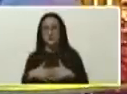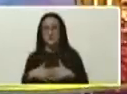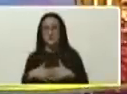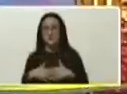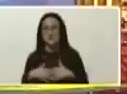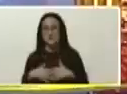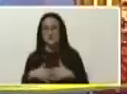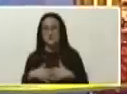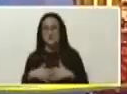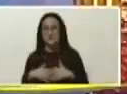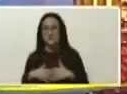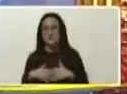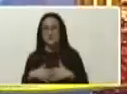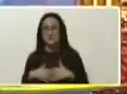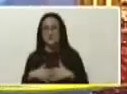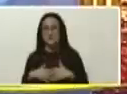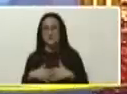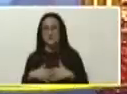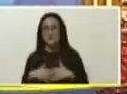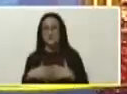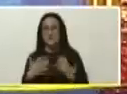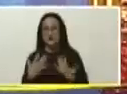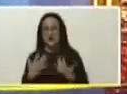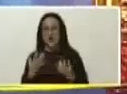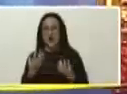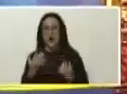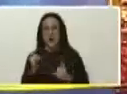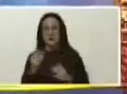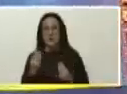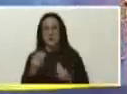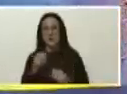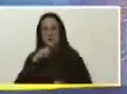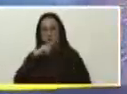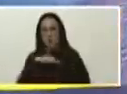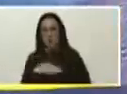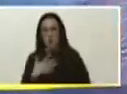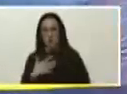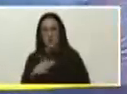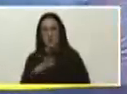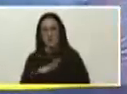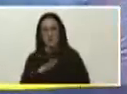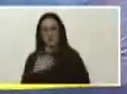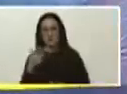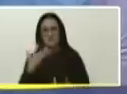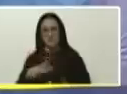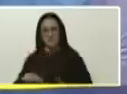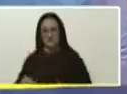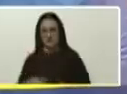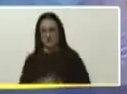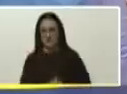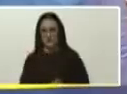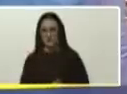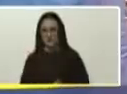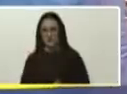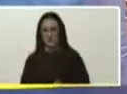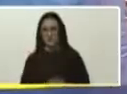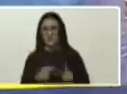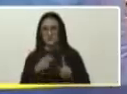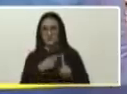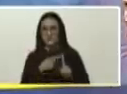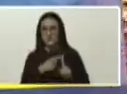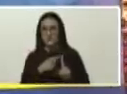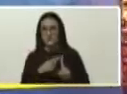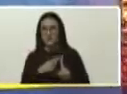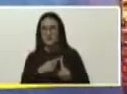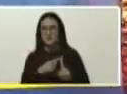Pero tiene muchísimas anécdotas, sobre todo de nuestro comandante. La primera que puedo